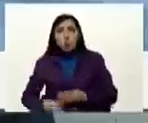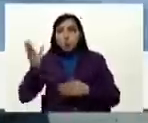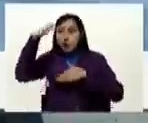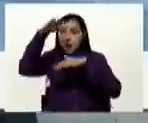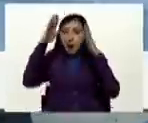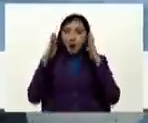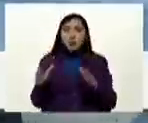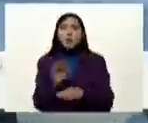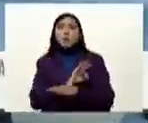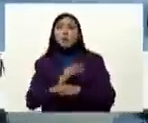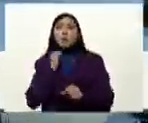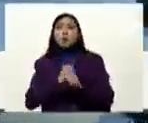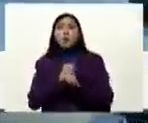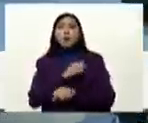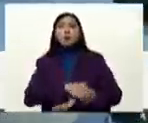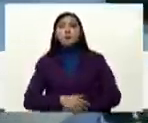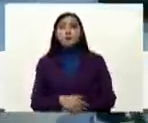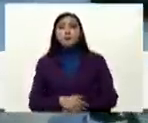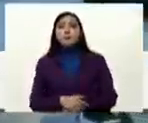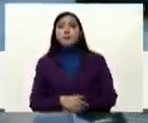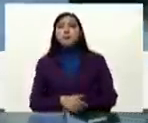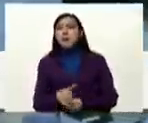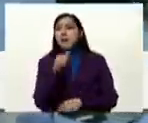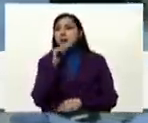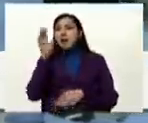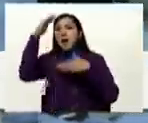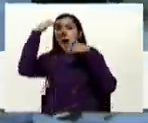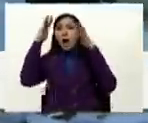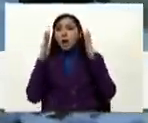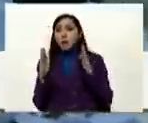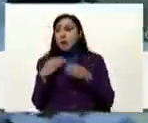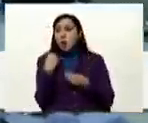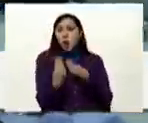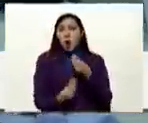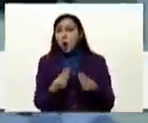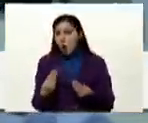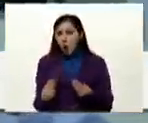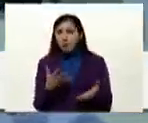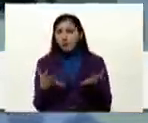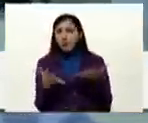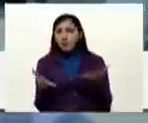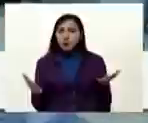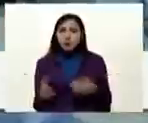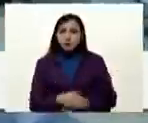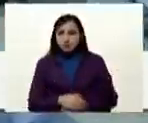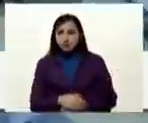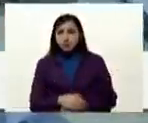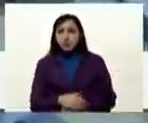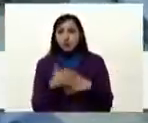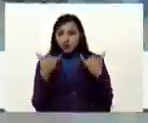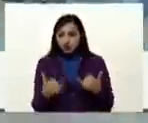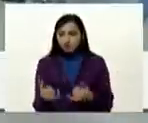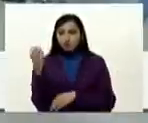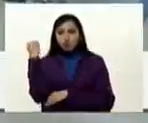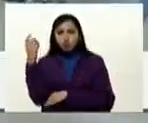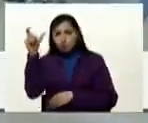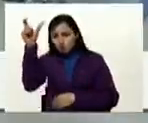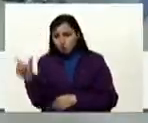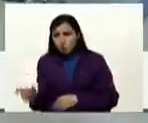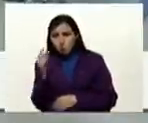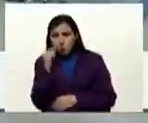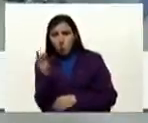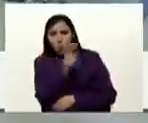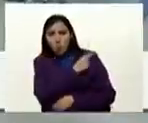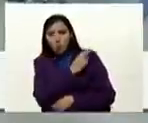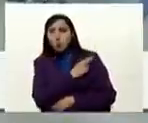de funcionamiento. Ahora, ¿quién va a atender estos servicios? ¿Cómo van a ser estos servicios? Le vamos a dar la palabra al compañero Autoridad Única de